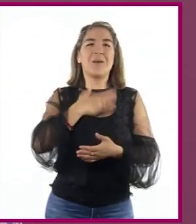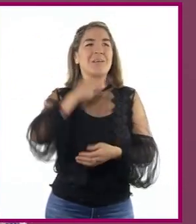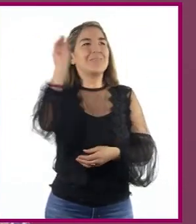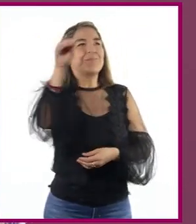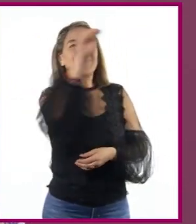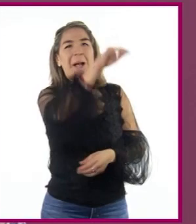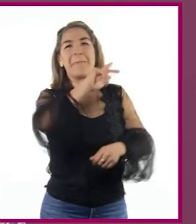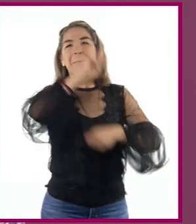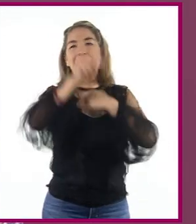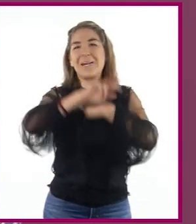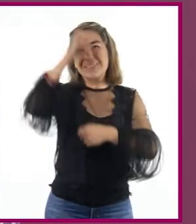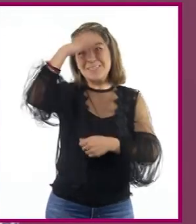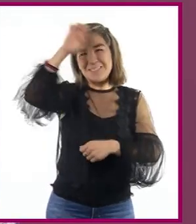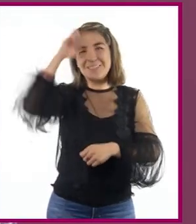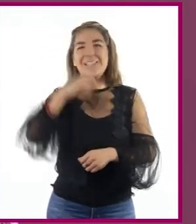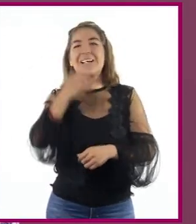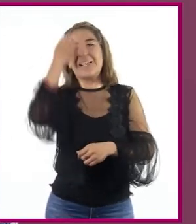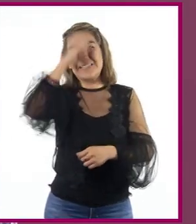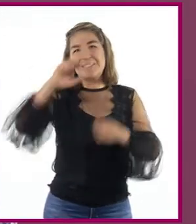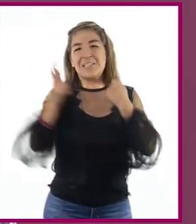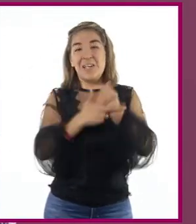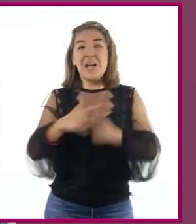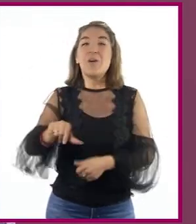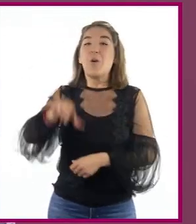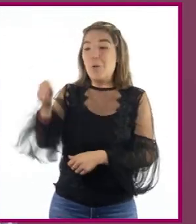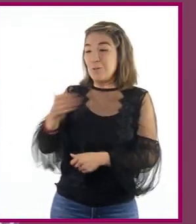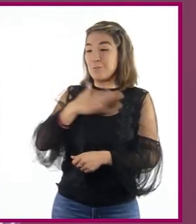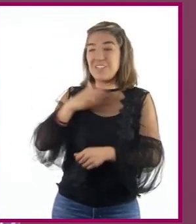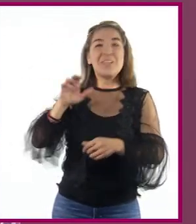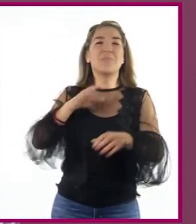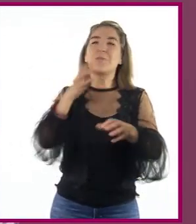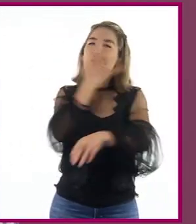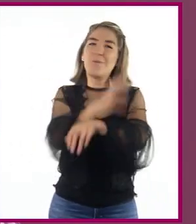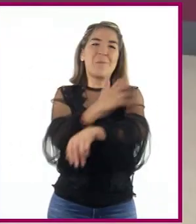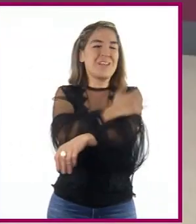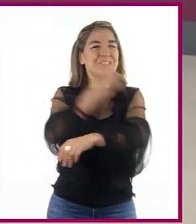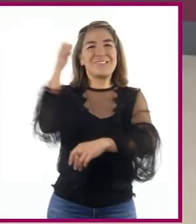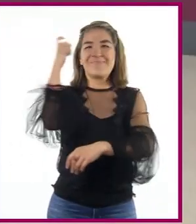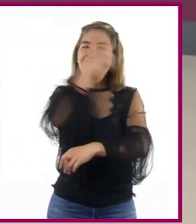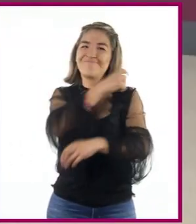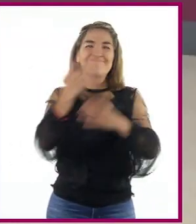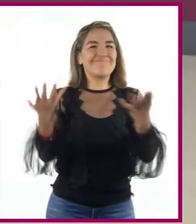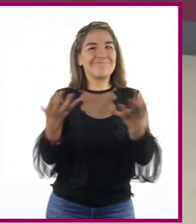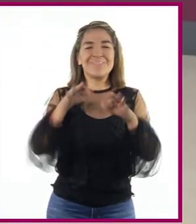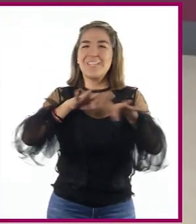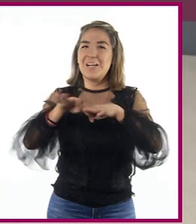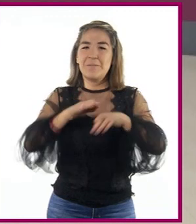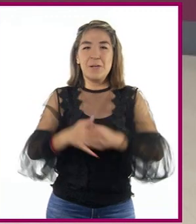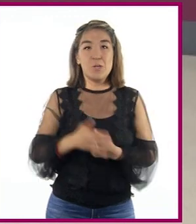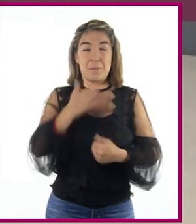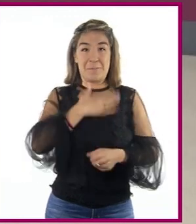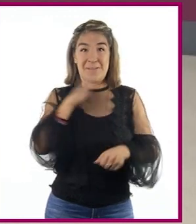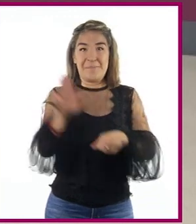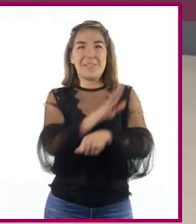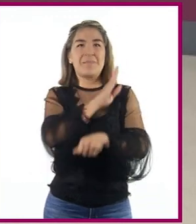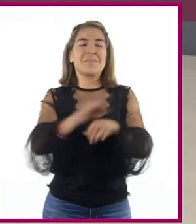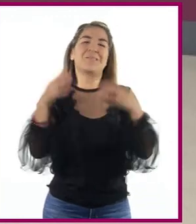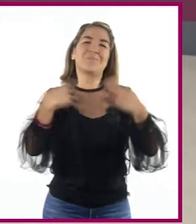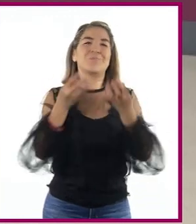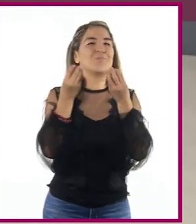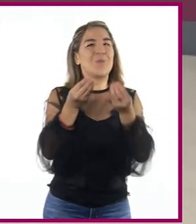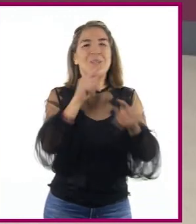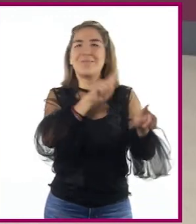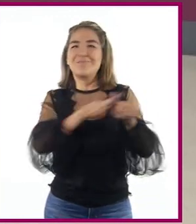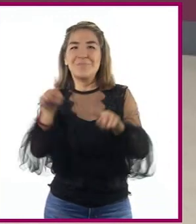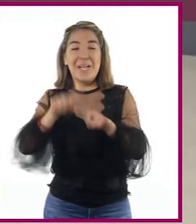mientras que mis compañeros tenían dificultades para encontrar empleo. Yo me beneficié de muchas